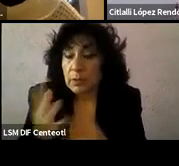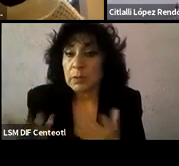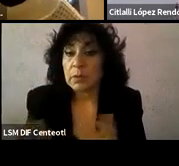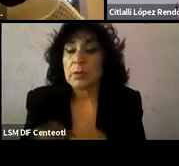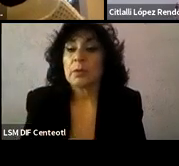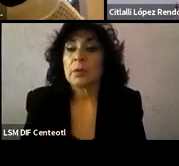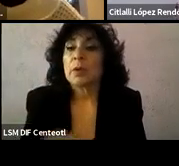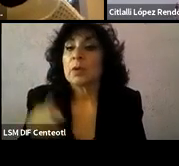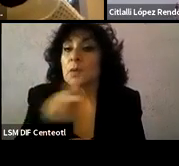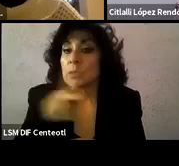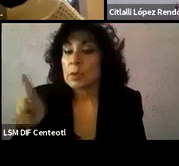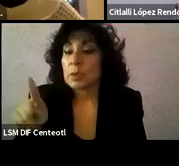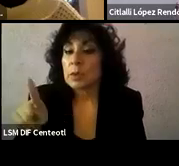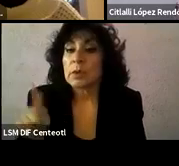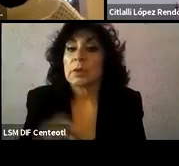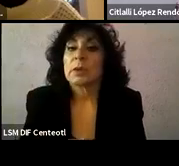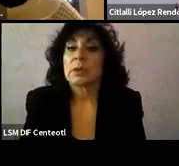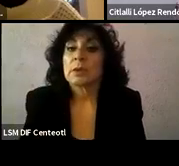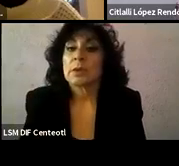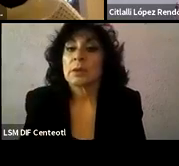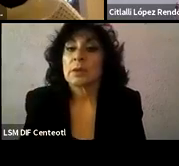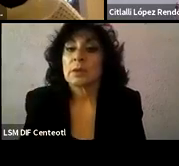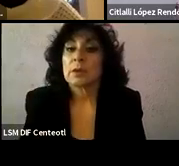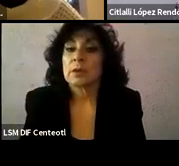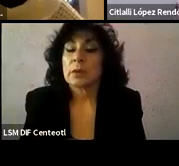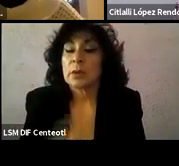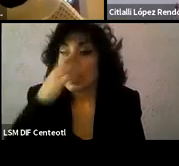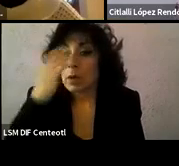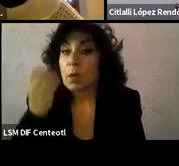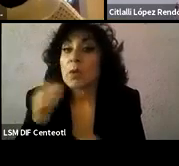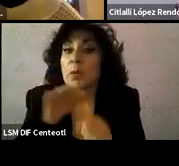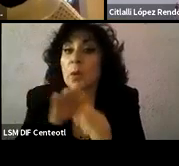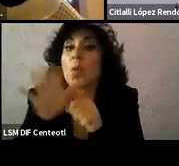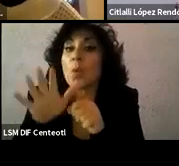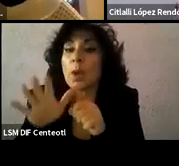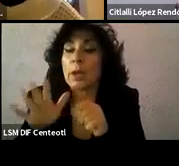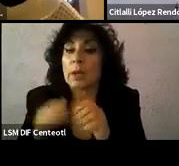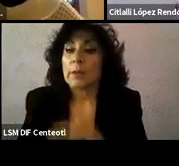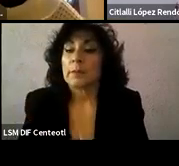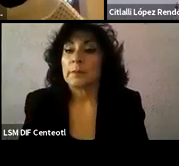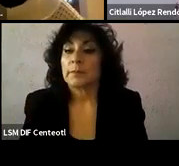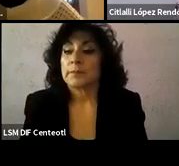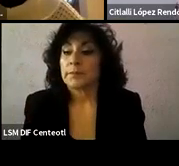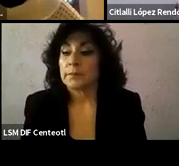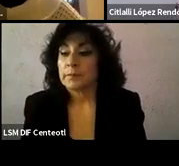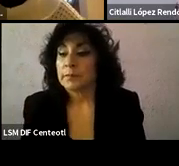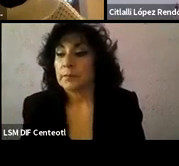reconocen o que les gustaría destacar en este momento.